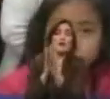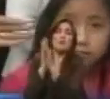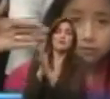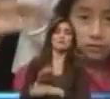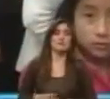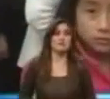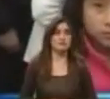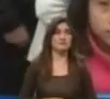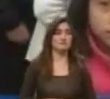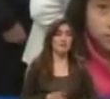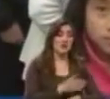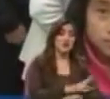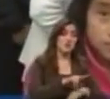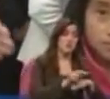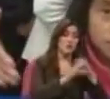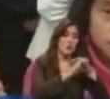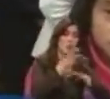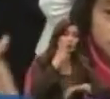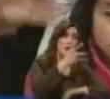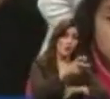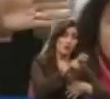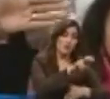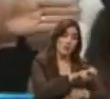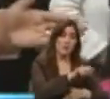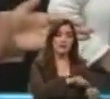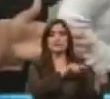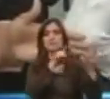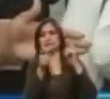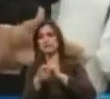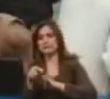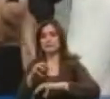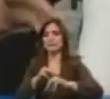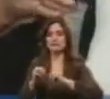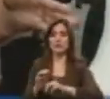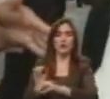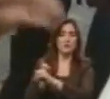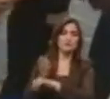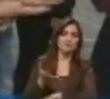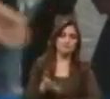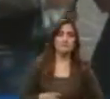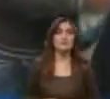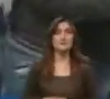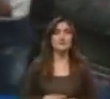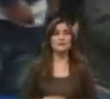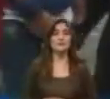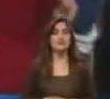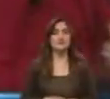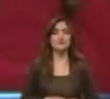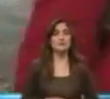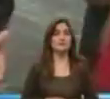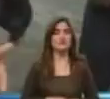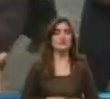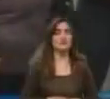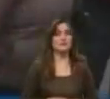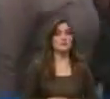mañana, que aquellos que tomaban el transporte público para llegar a sus destinos han tenido que verse en la obligación de trasladarse precisamente en estas